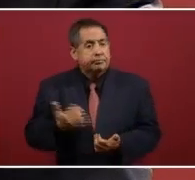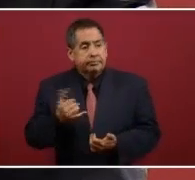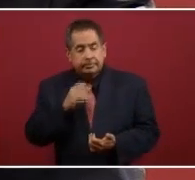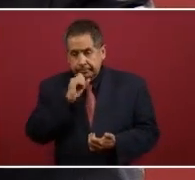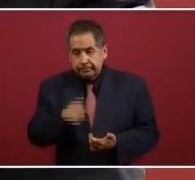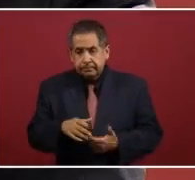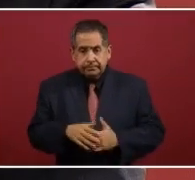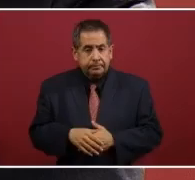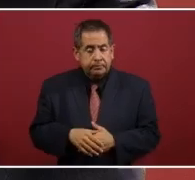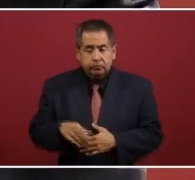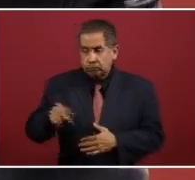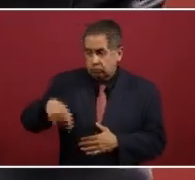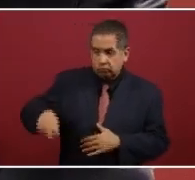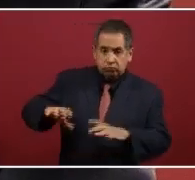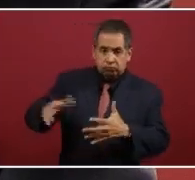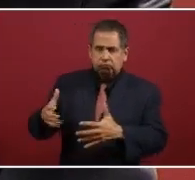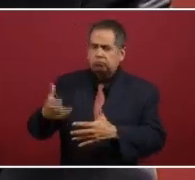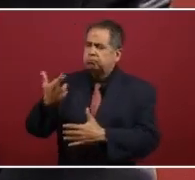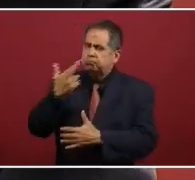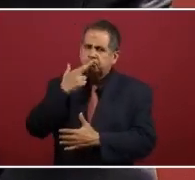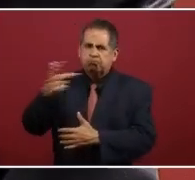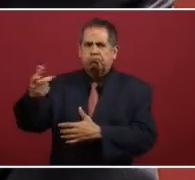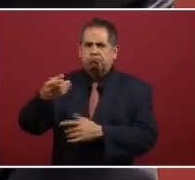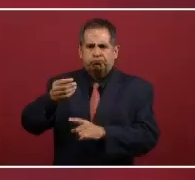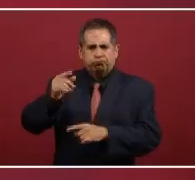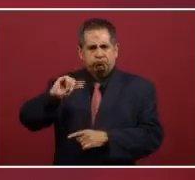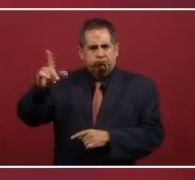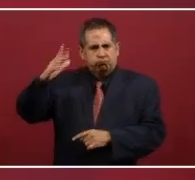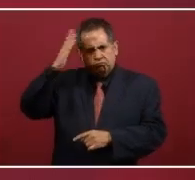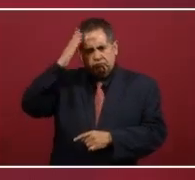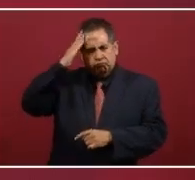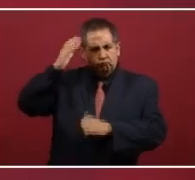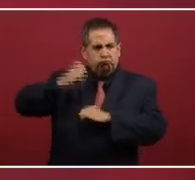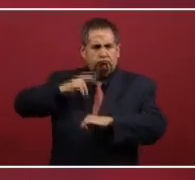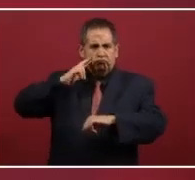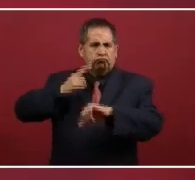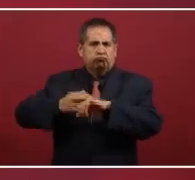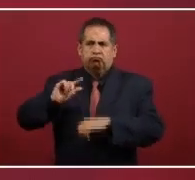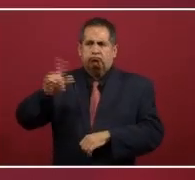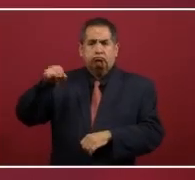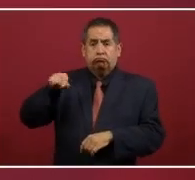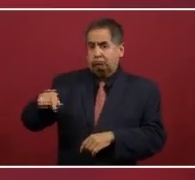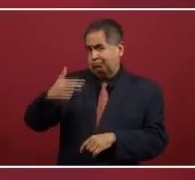y son de las mejores autoridades de México,